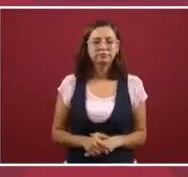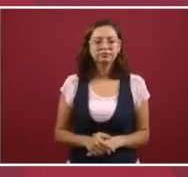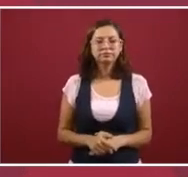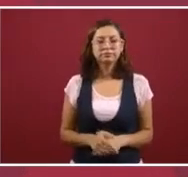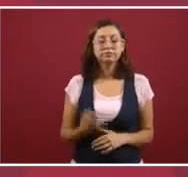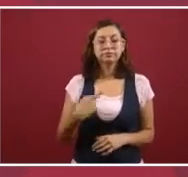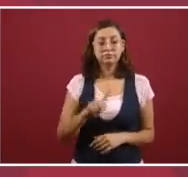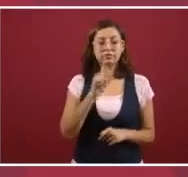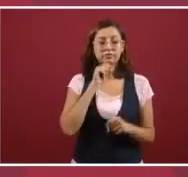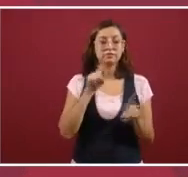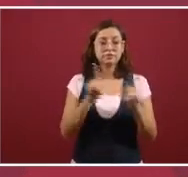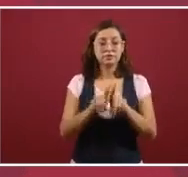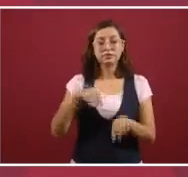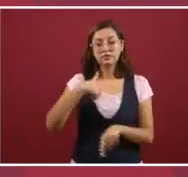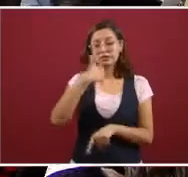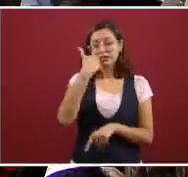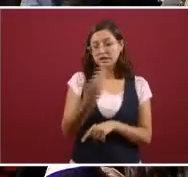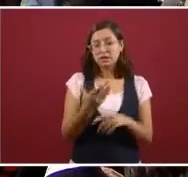manifiesto que